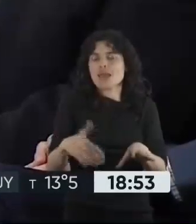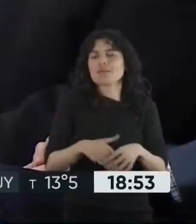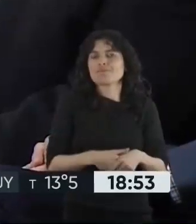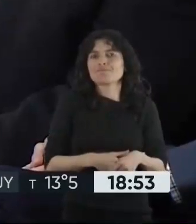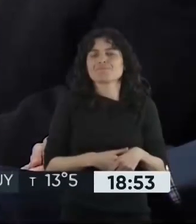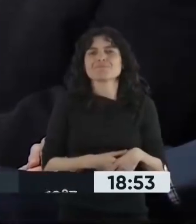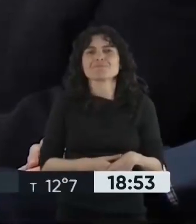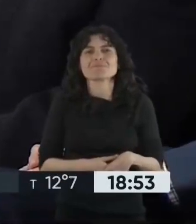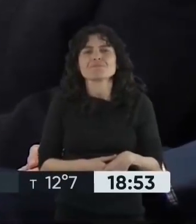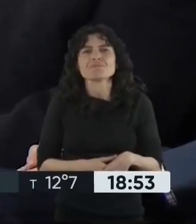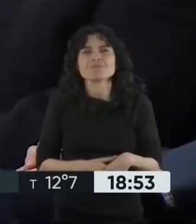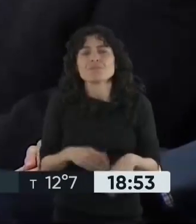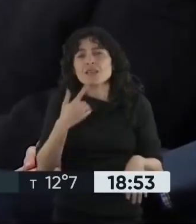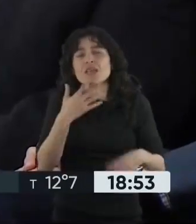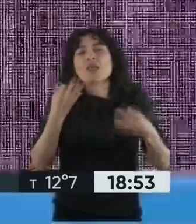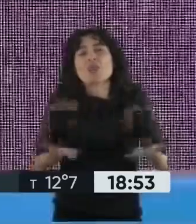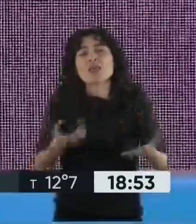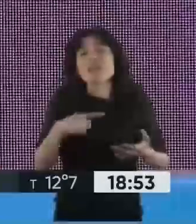Y en realidad,